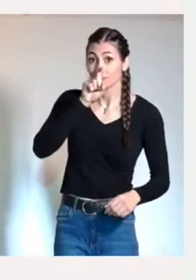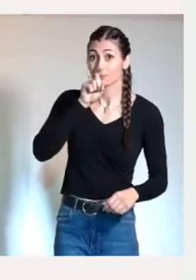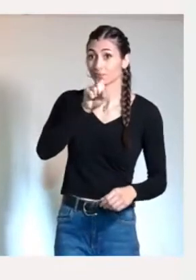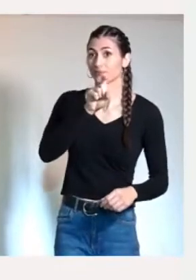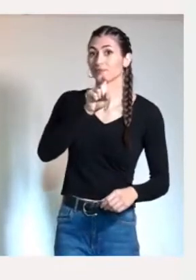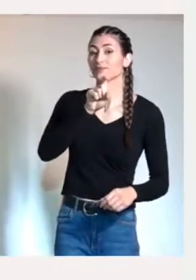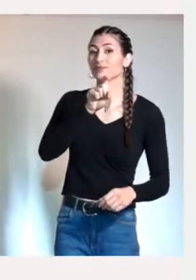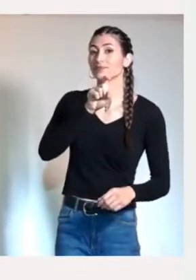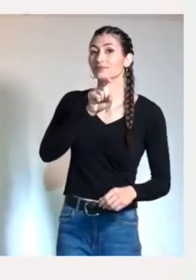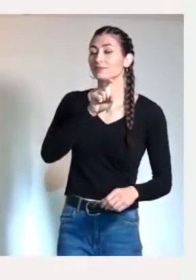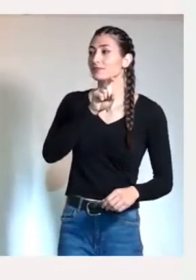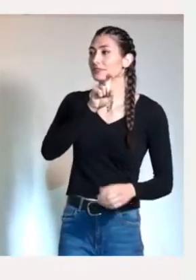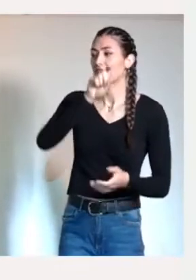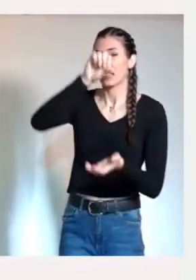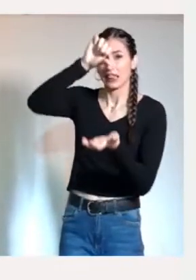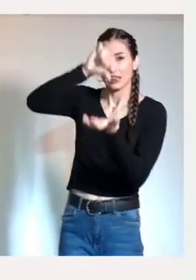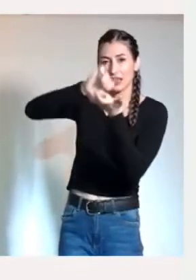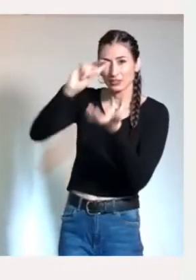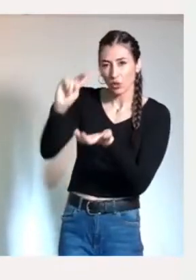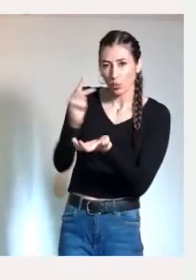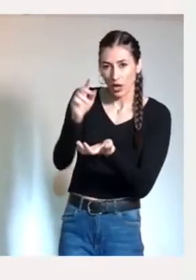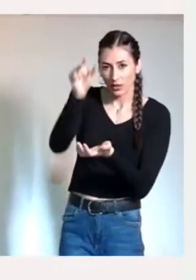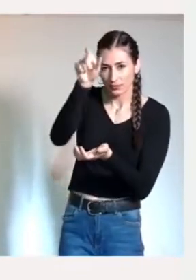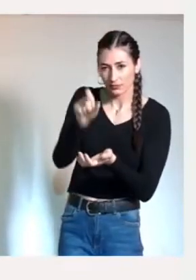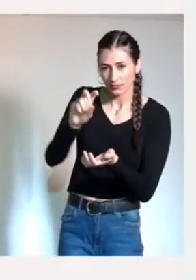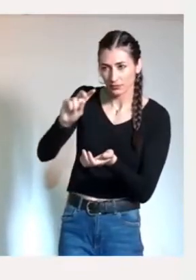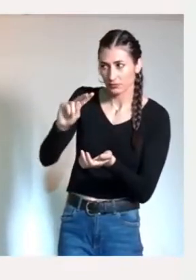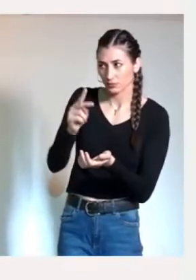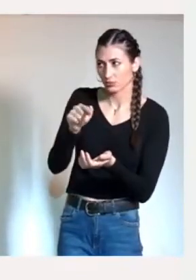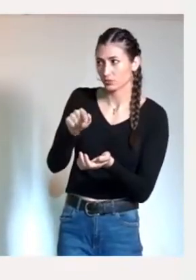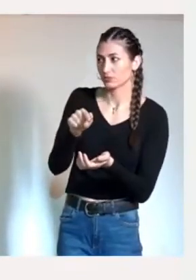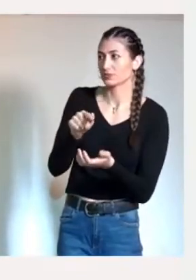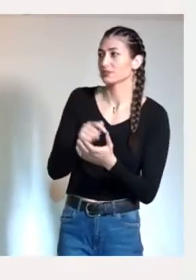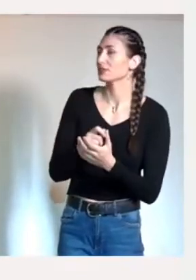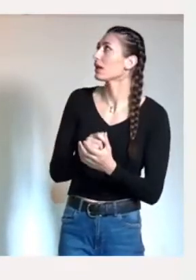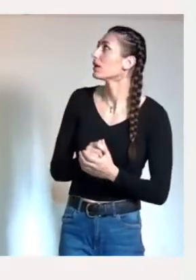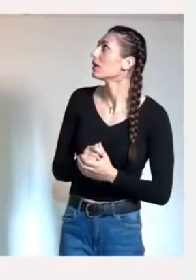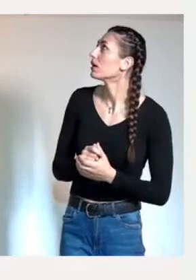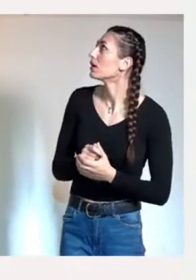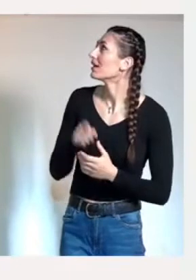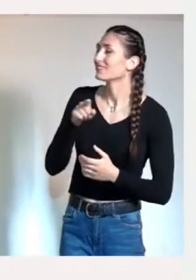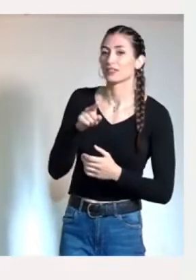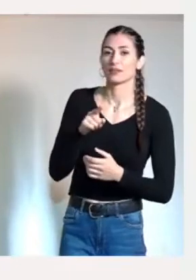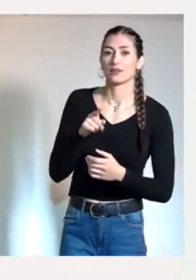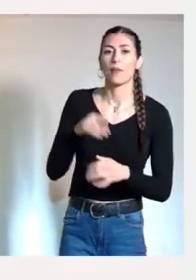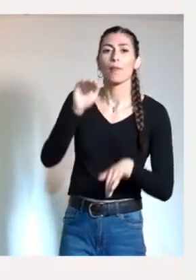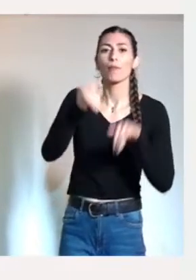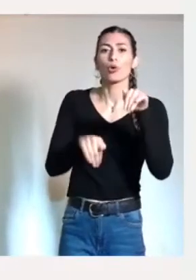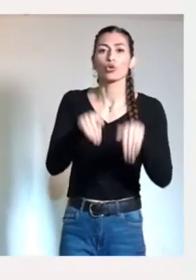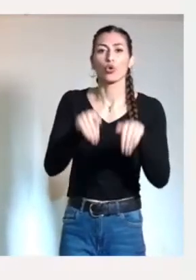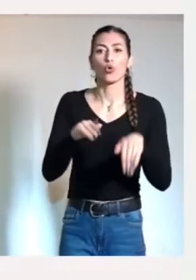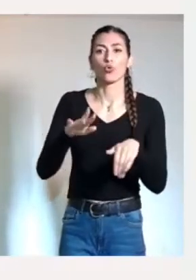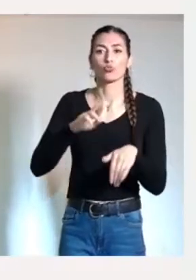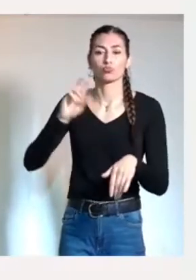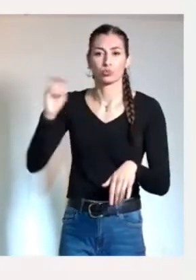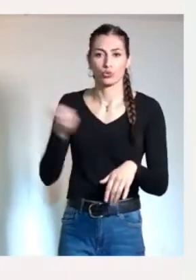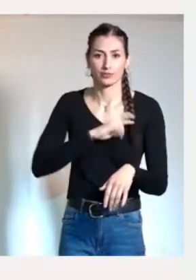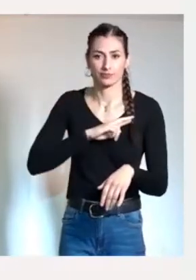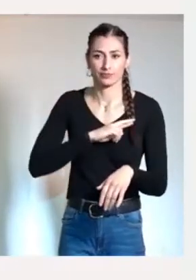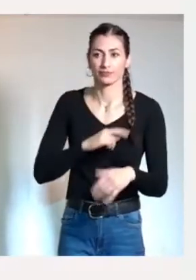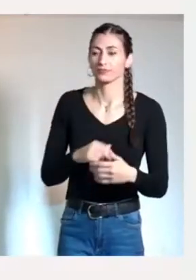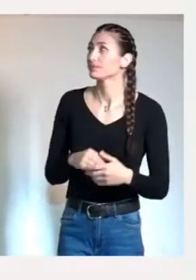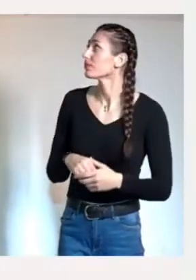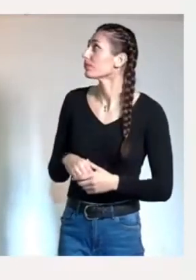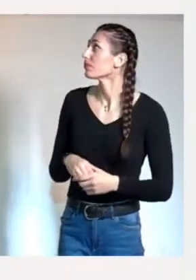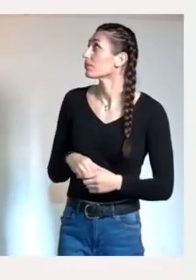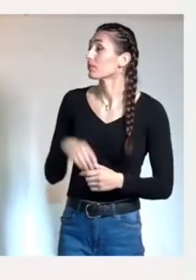la central segunda. Actualiza tu voto sobre la confesionalidad y eso, perfecto. Entonces ahí, vosotros vais a entrar